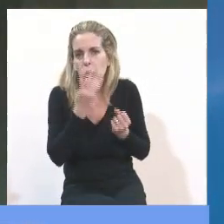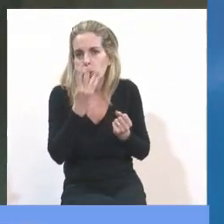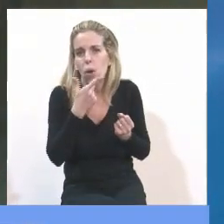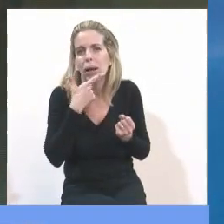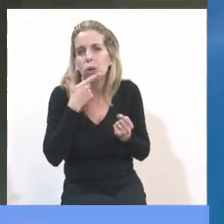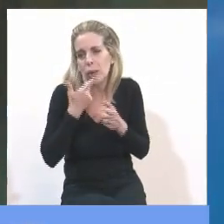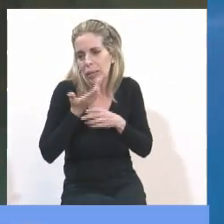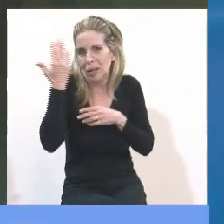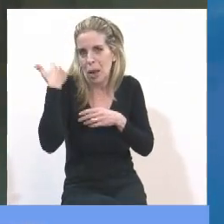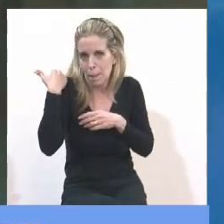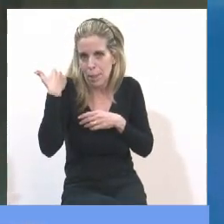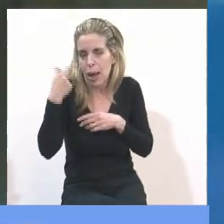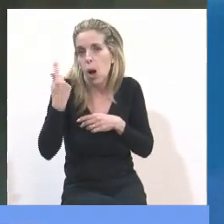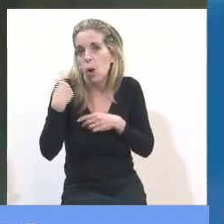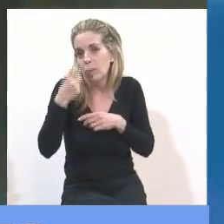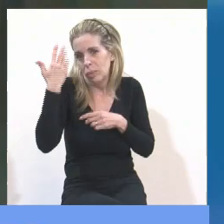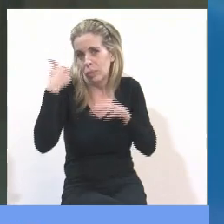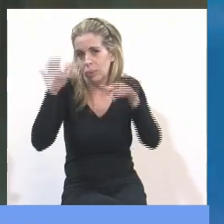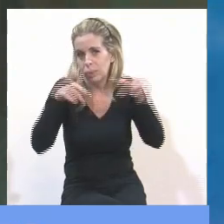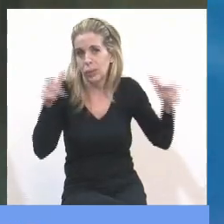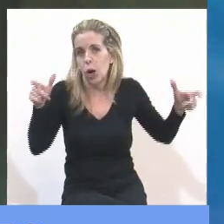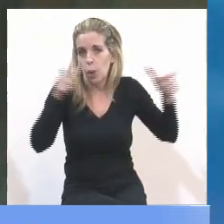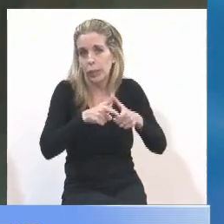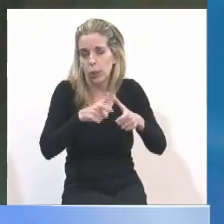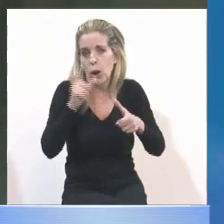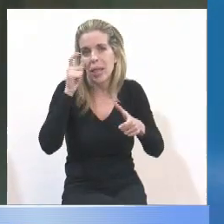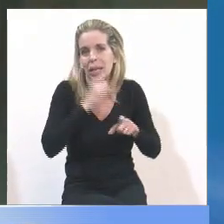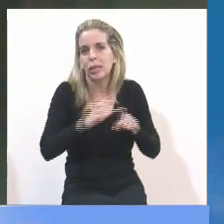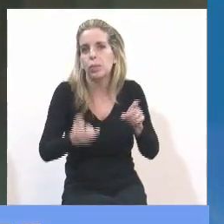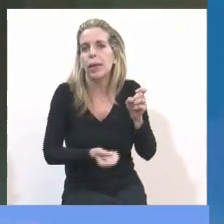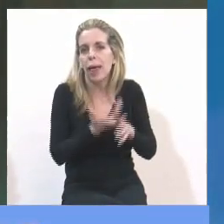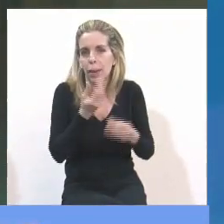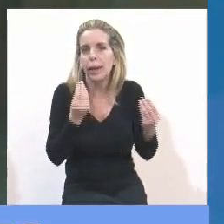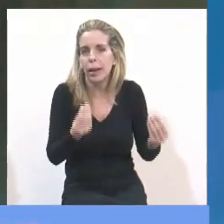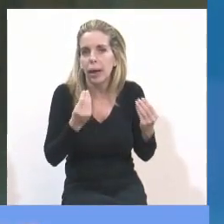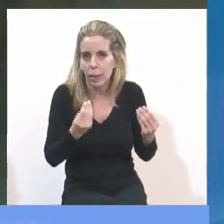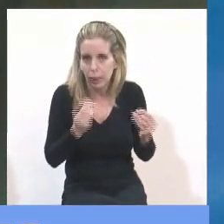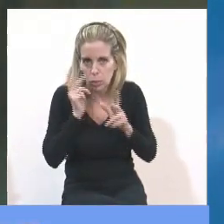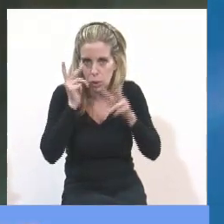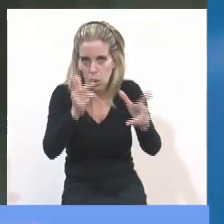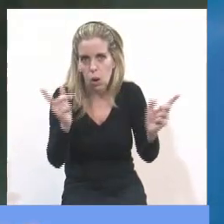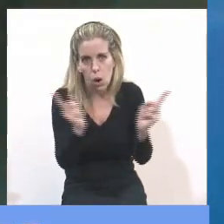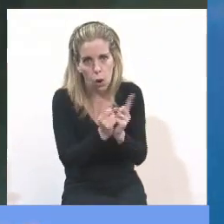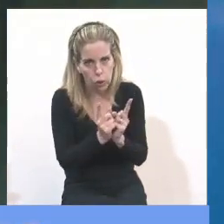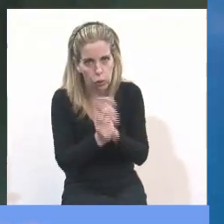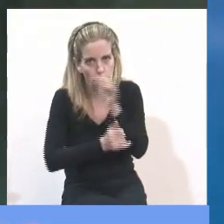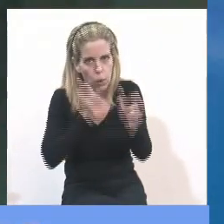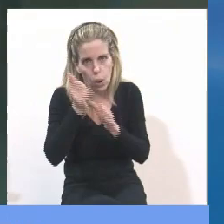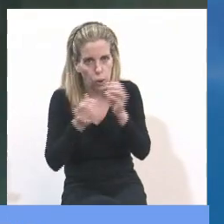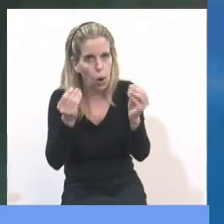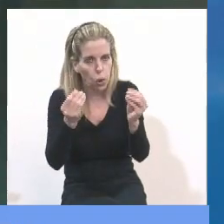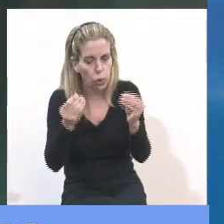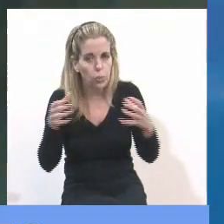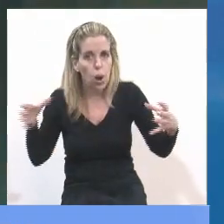de septiembre, cuando fue convocada a las 10:30 horas. Quiero hacerlo sucintamente porque, bueno,